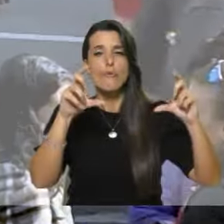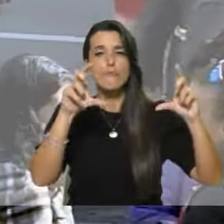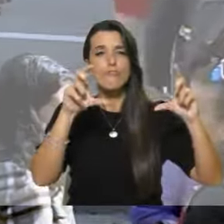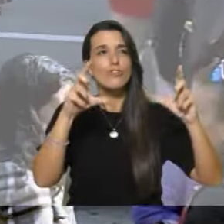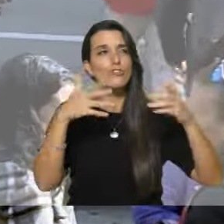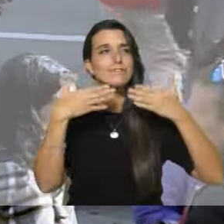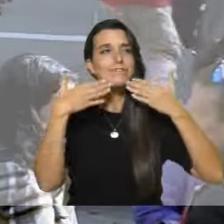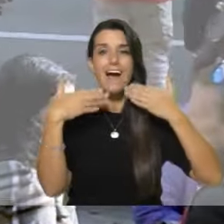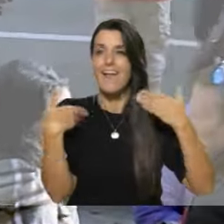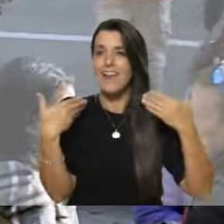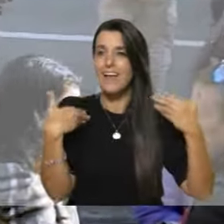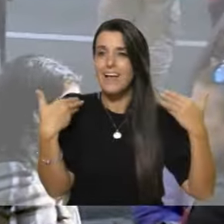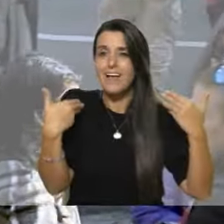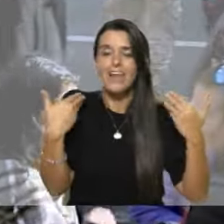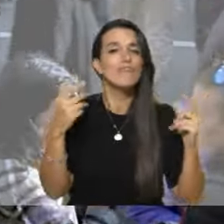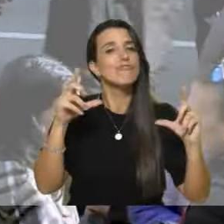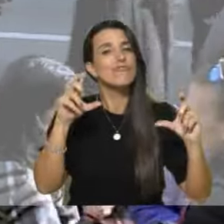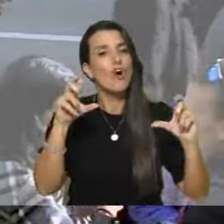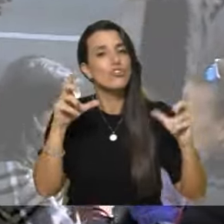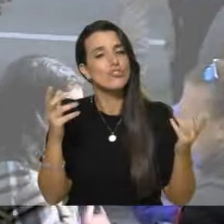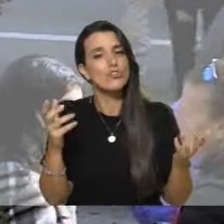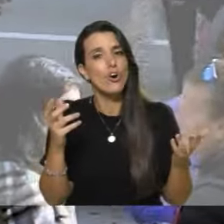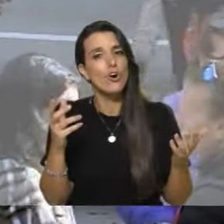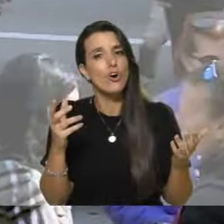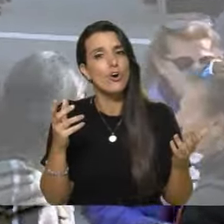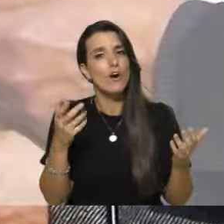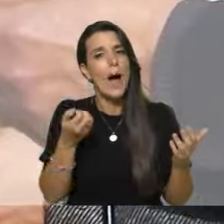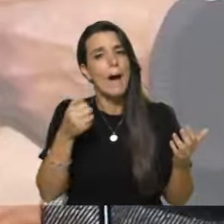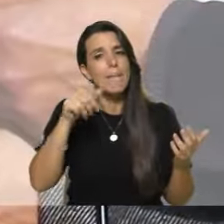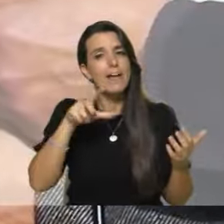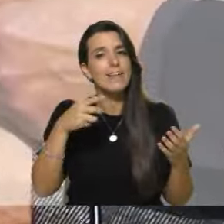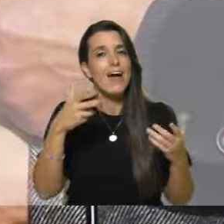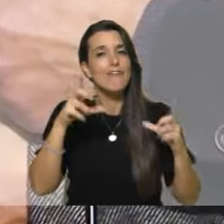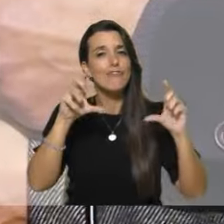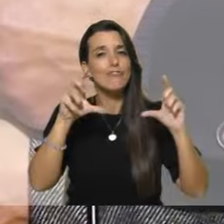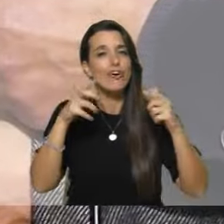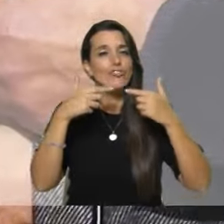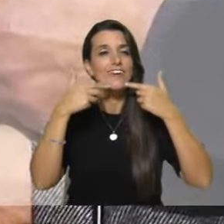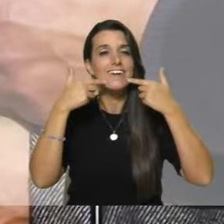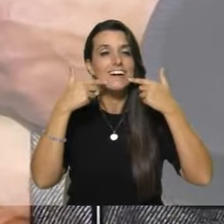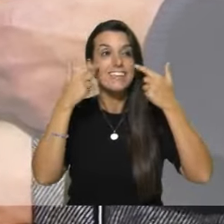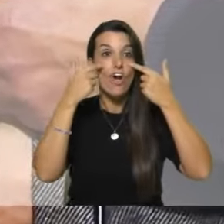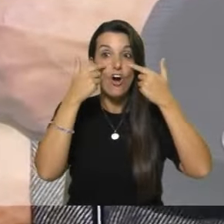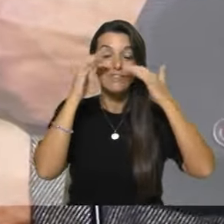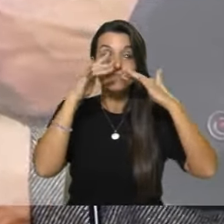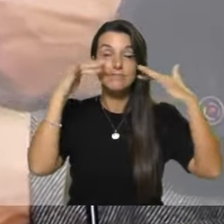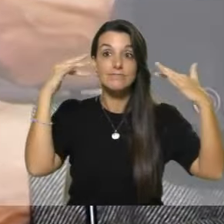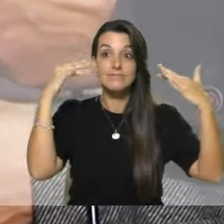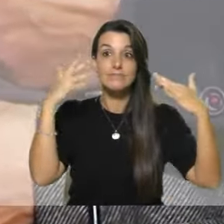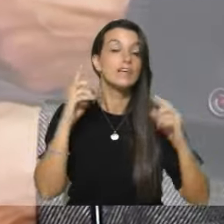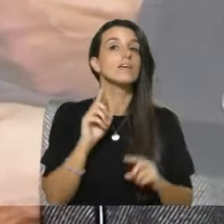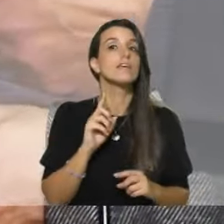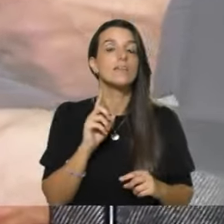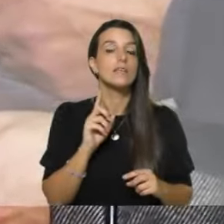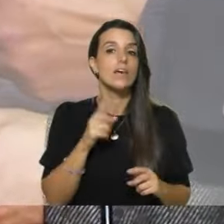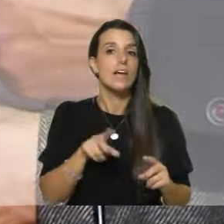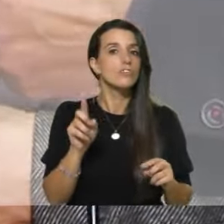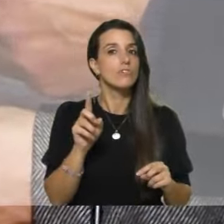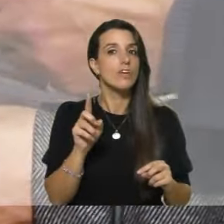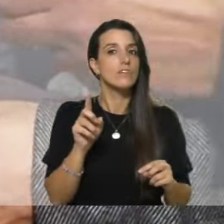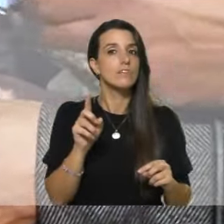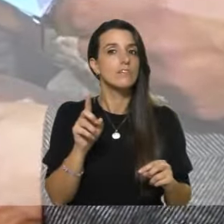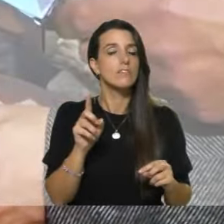alegre. La foto de Amelia tenía sonrisa en los ojos y en la boca. Y entonces eso